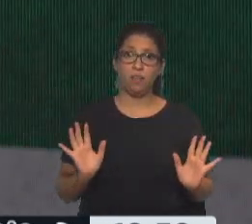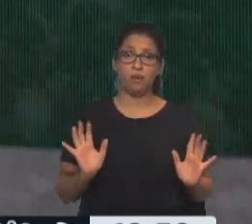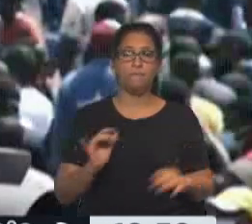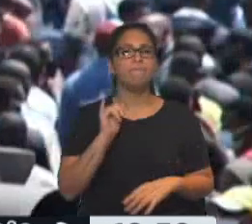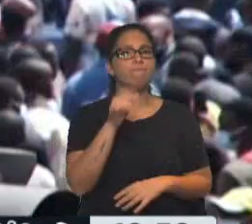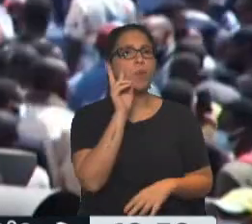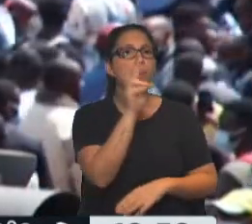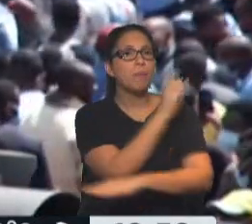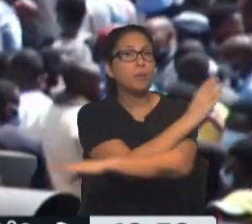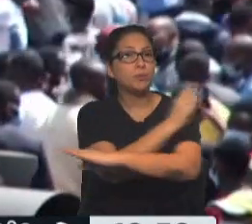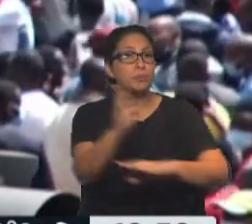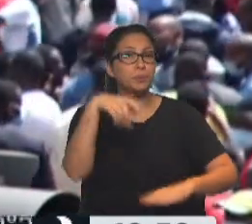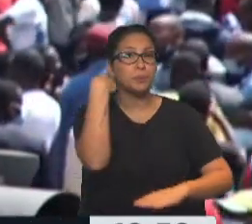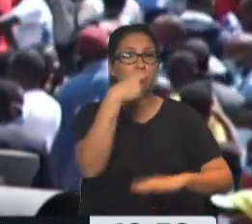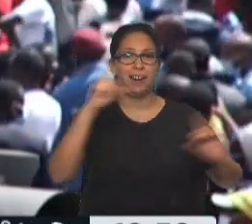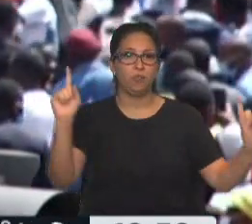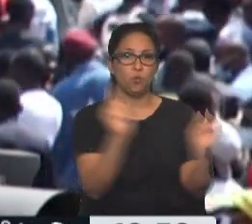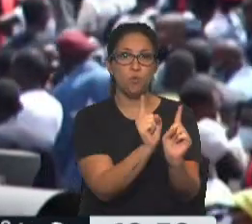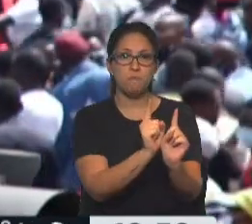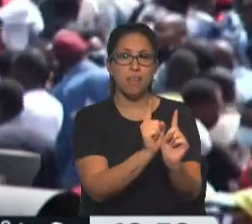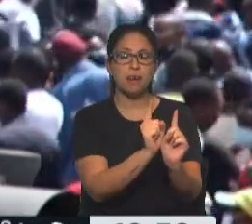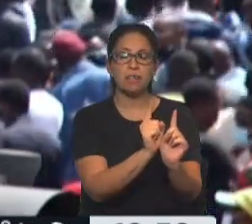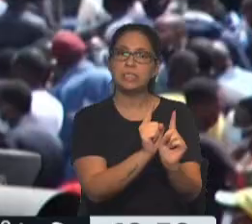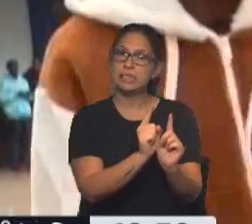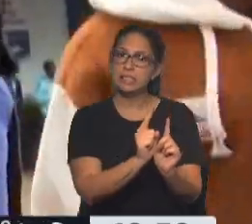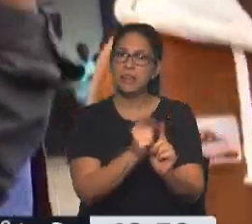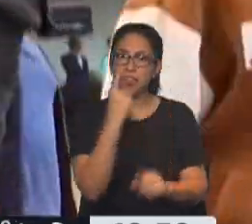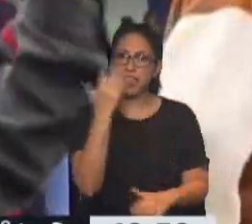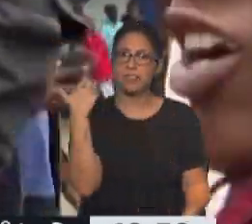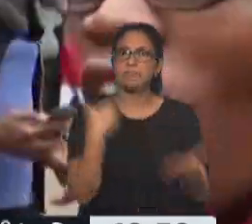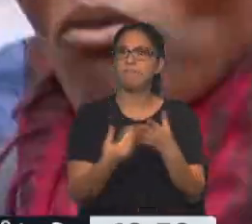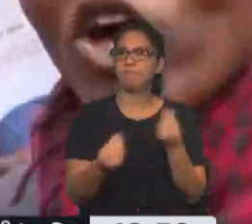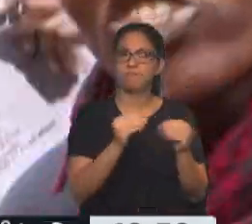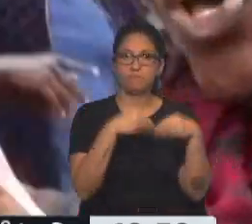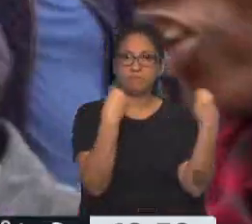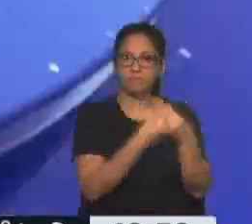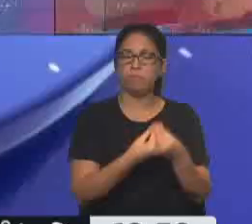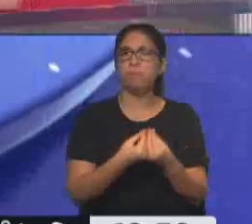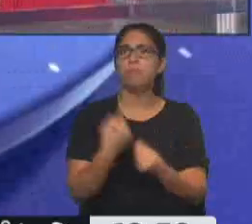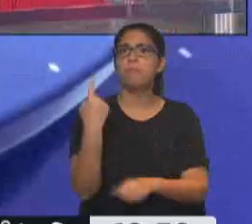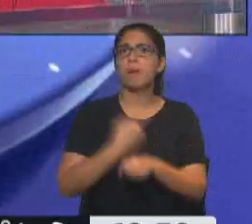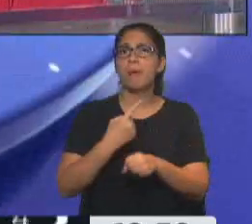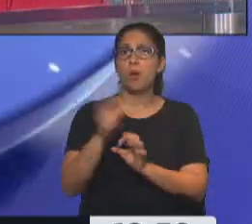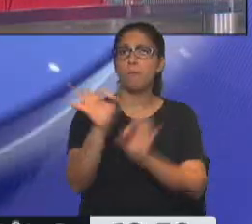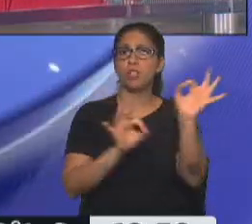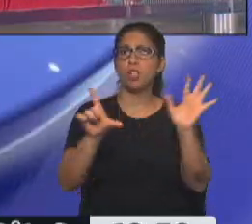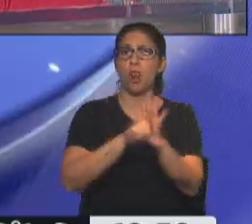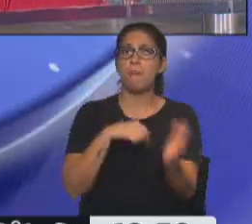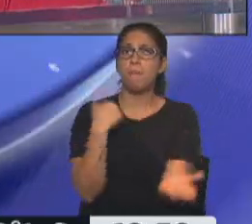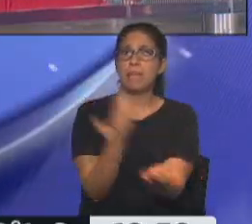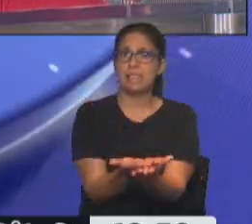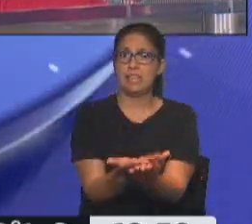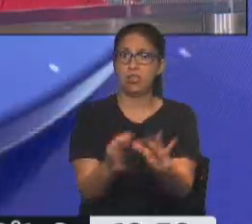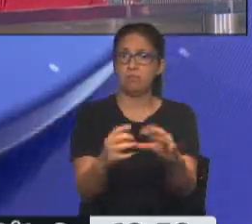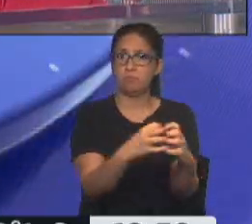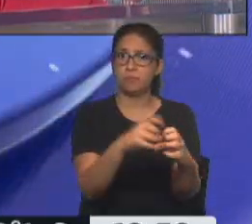vimos básicamente, o resumidamente, estos días fue esta presentación de un proyecto de ley que generó mucha